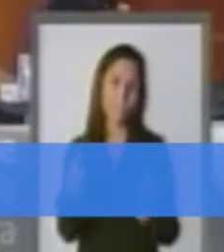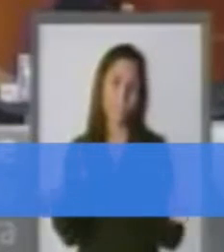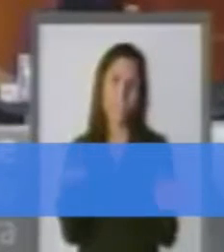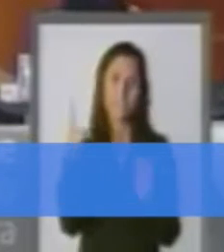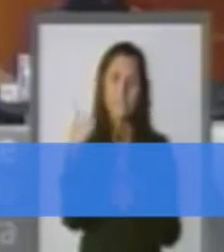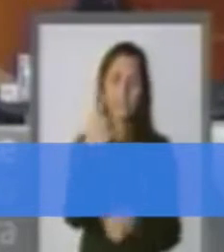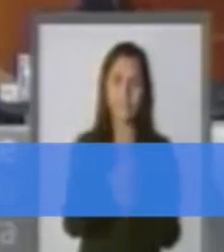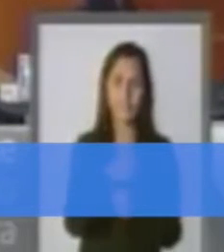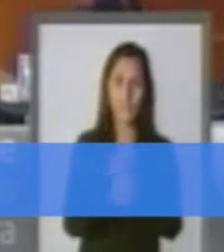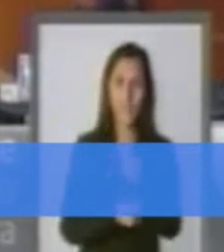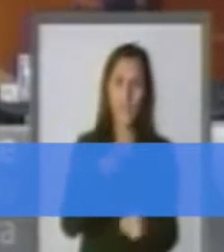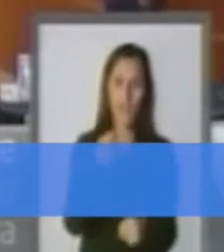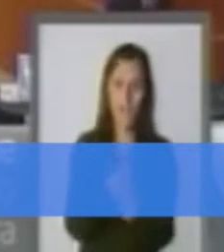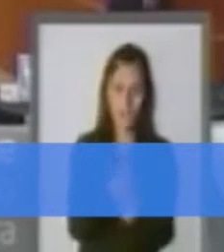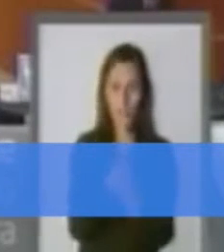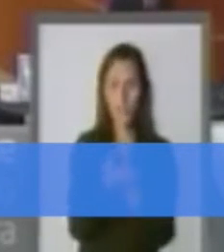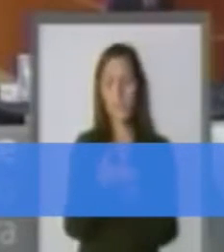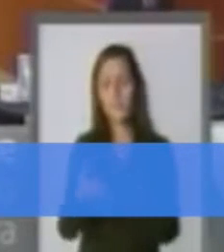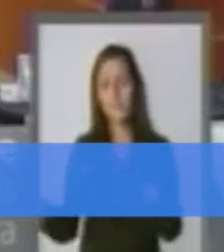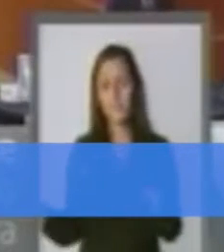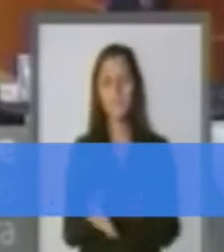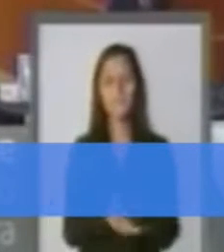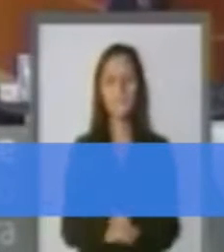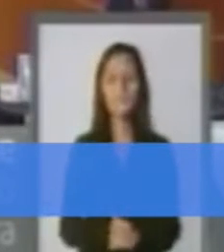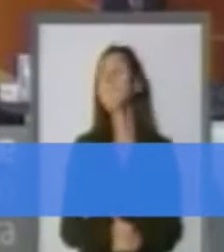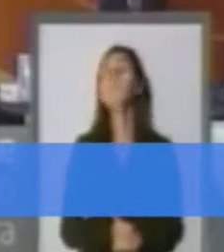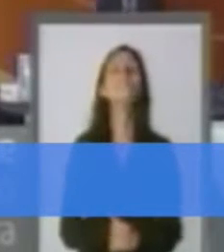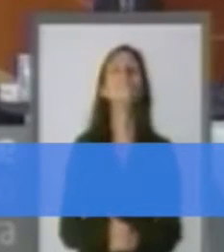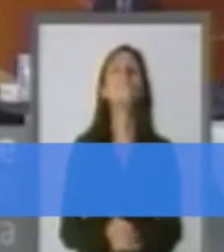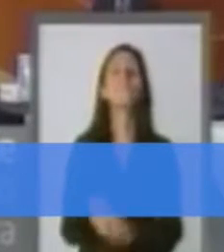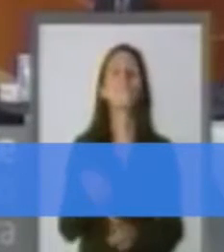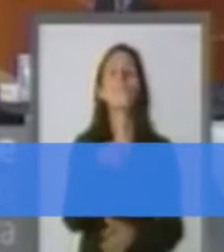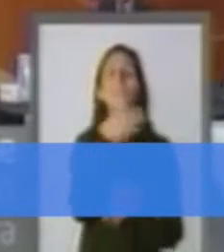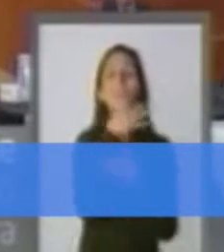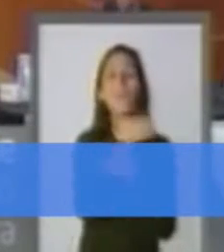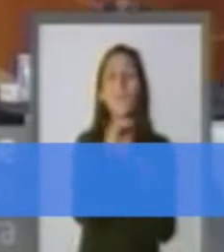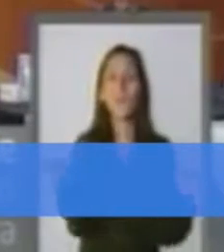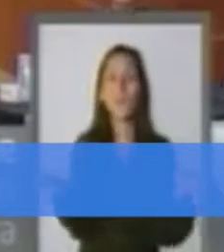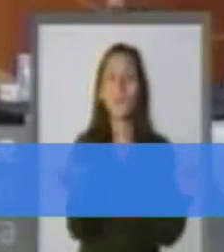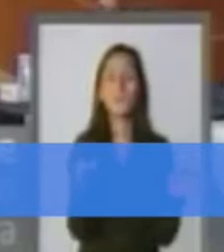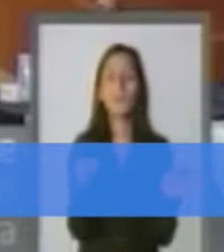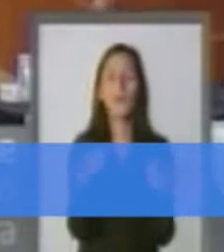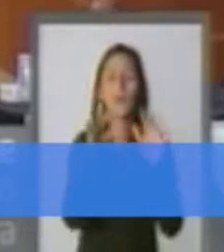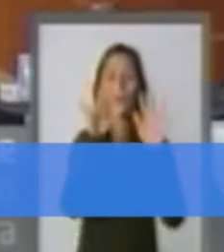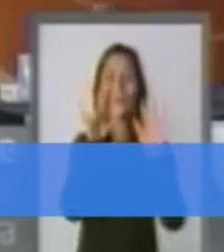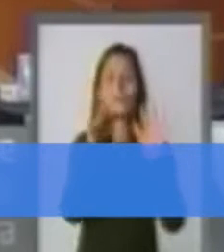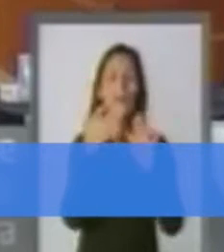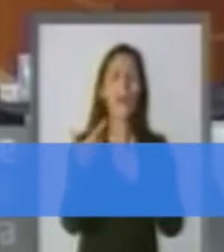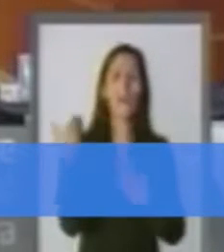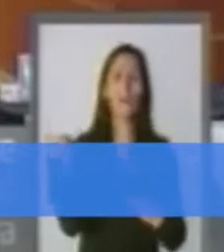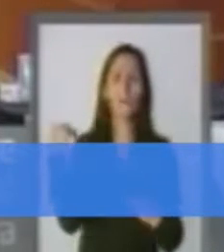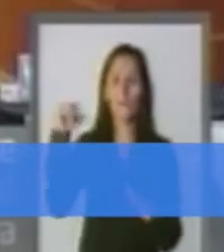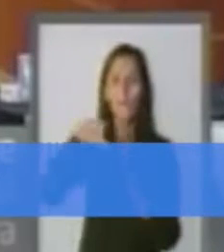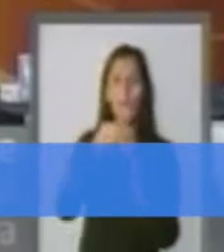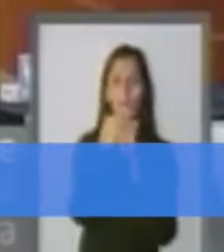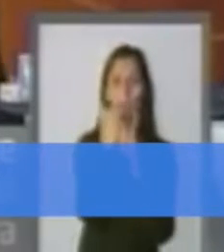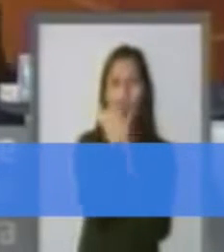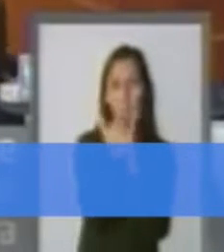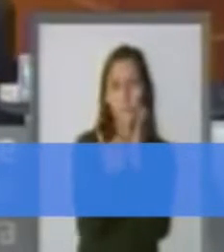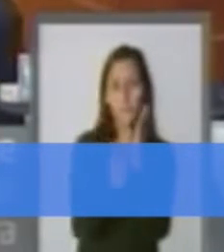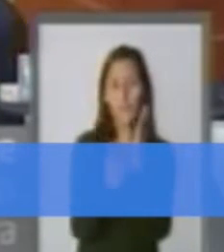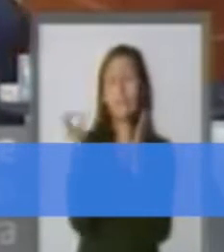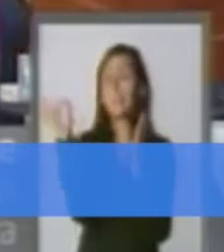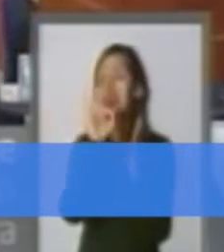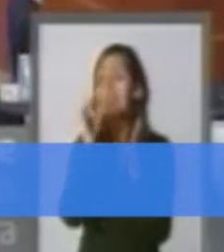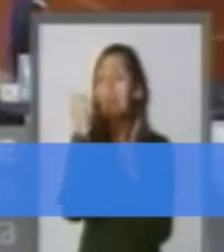como representantes, tanto en la Cámara de Diputados y en la Cámara de Senadores. ¿Por qué? Porque finalmente demuestran de qué